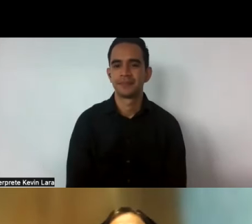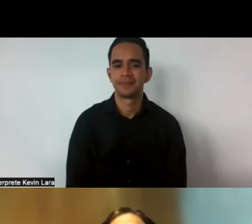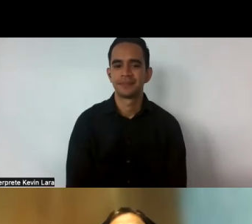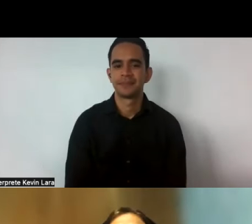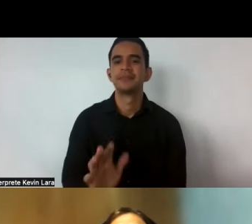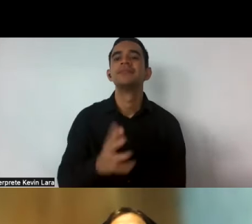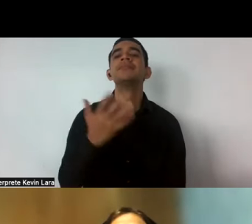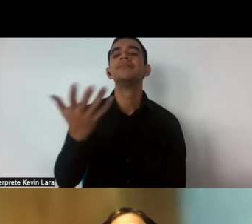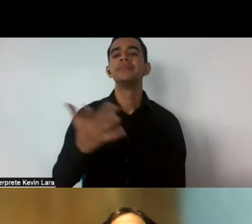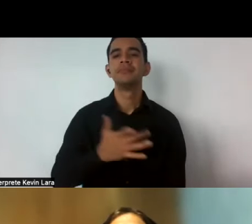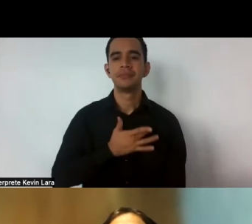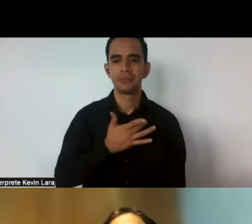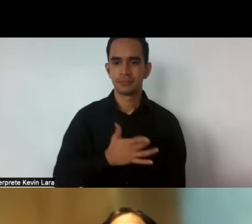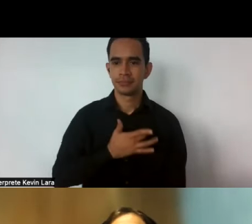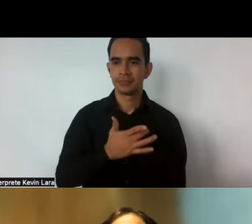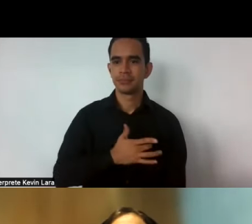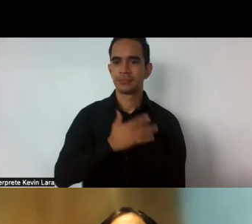más les transmite?